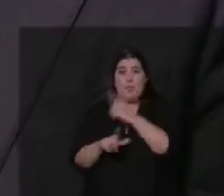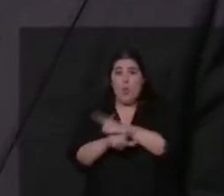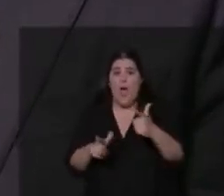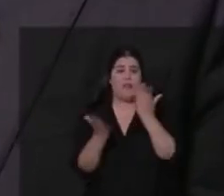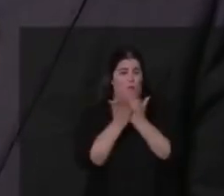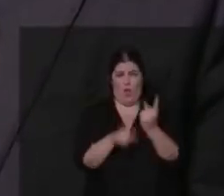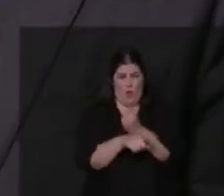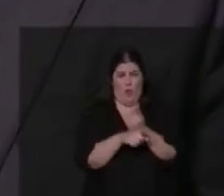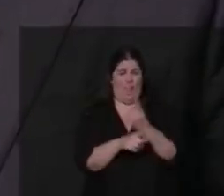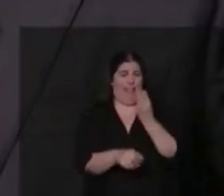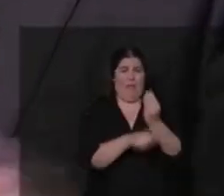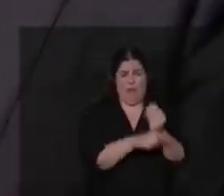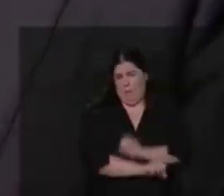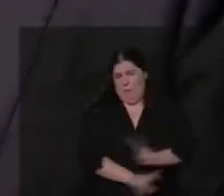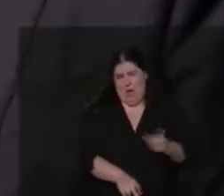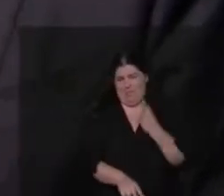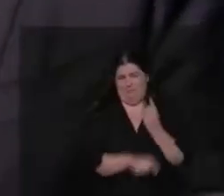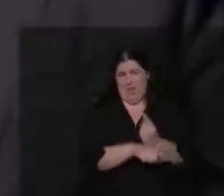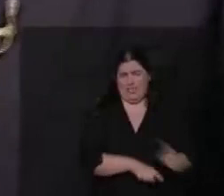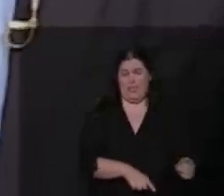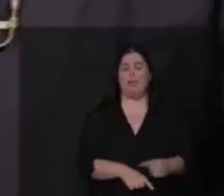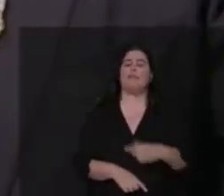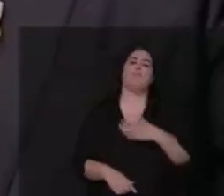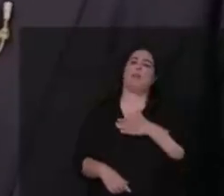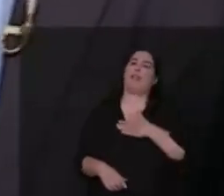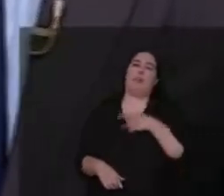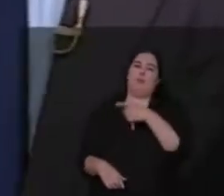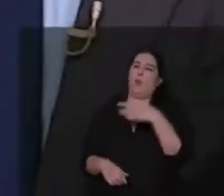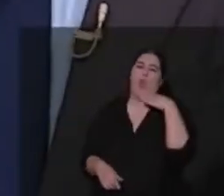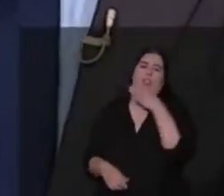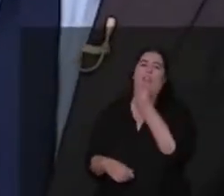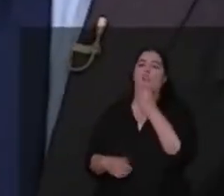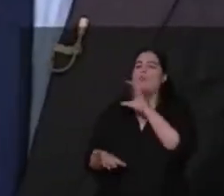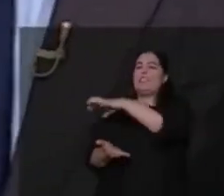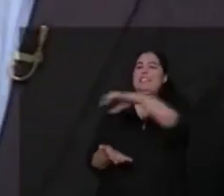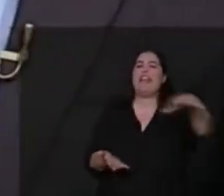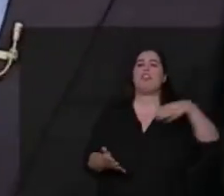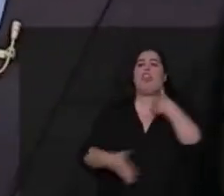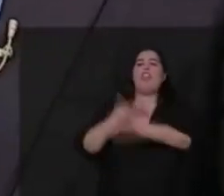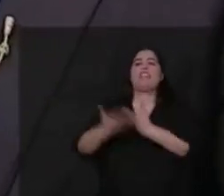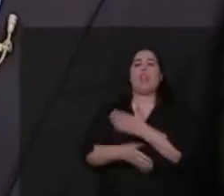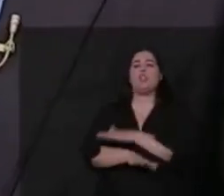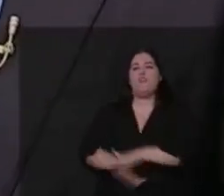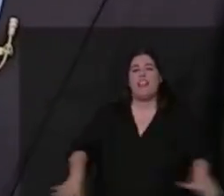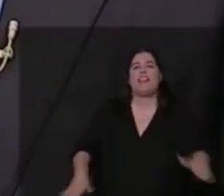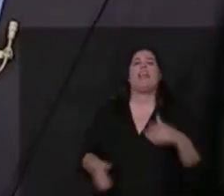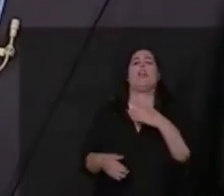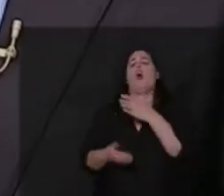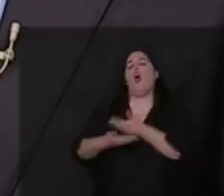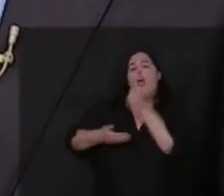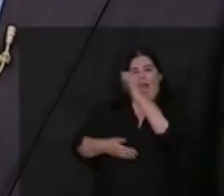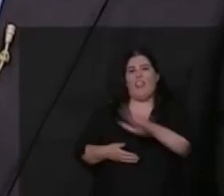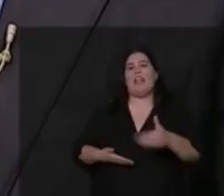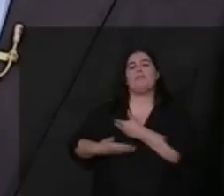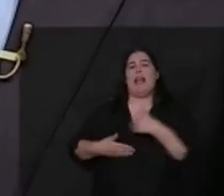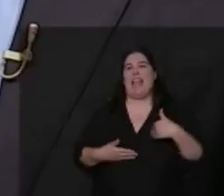trabajar. Veo que desgraciadamente no sabes cómo funcionan los centros de desarrollo infantil o jardines maternales. Pero por sí o por no,